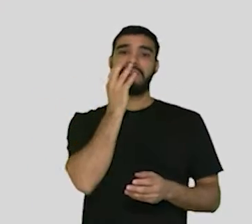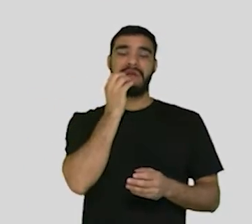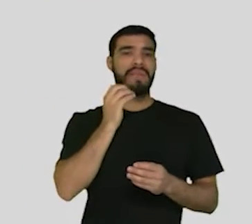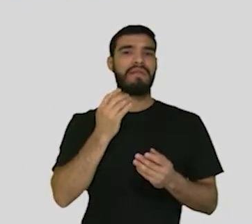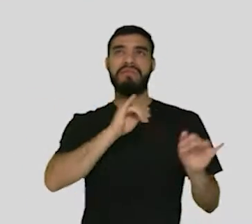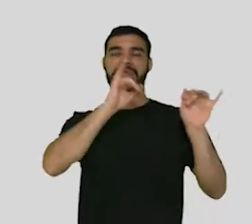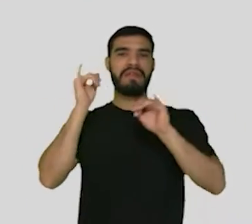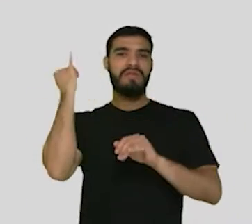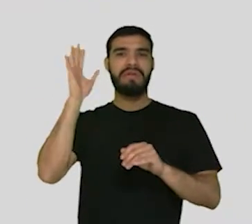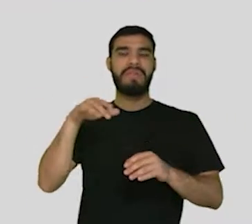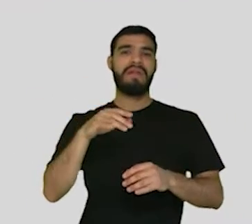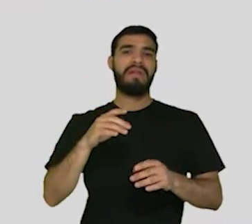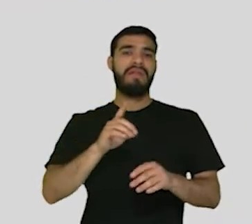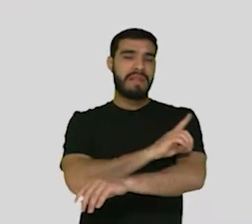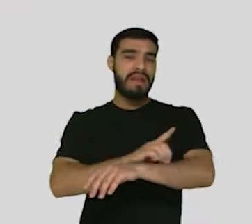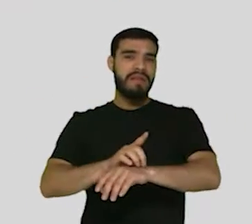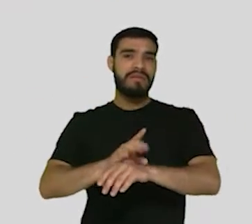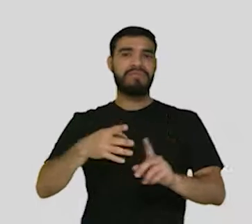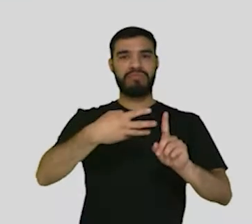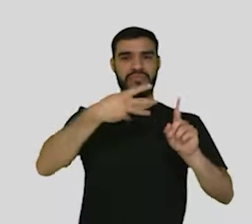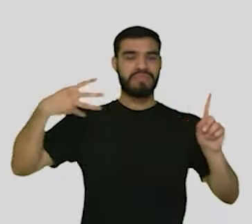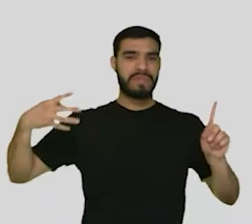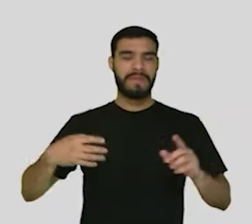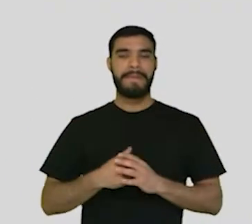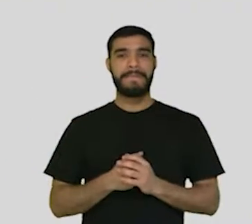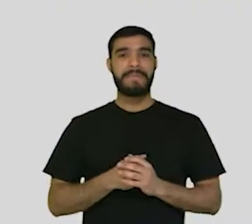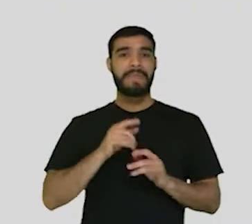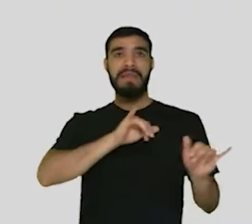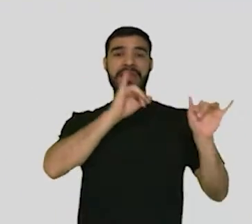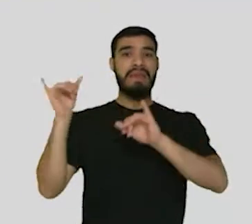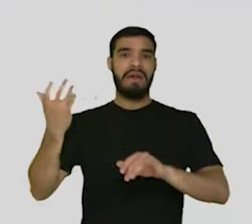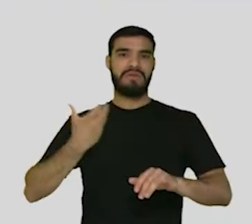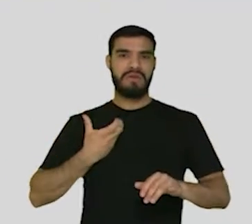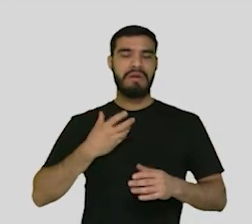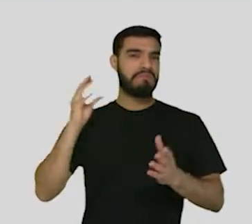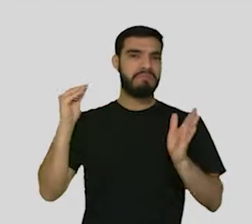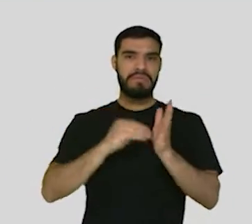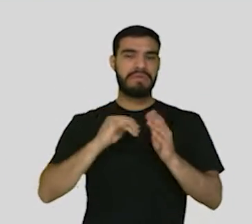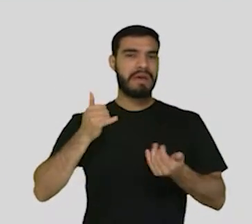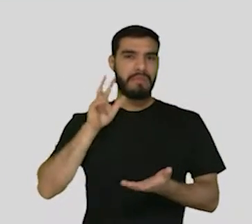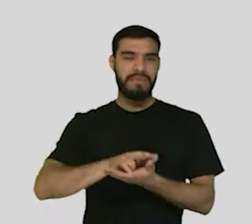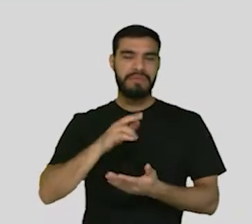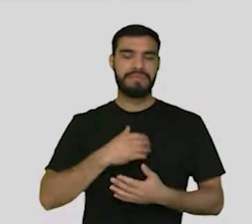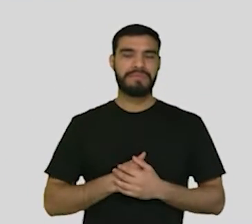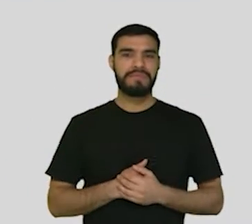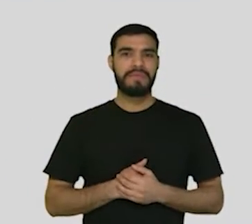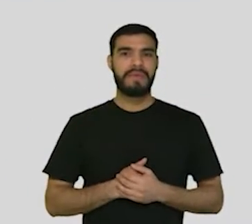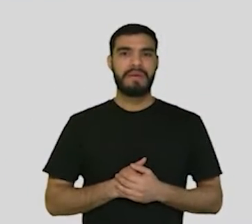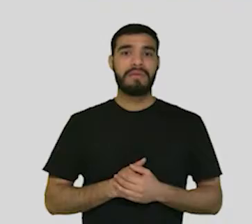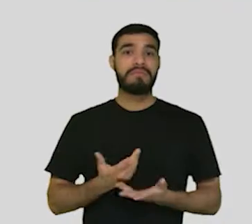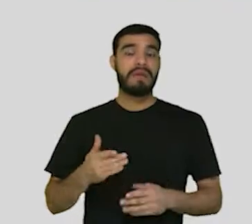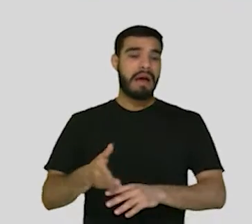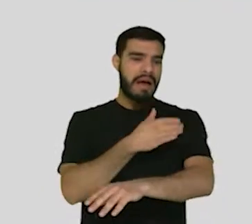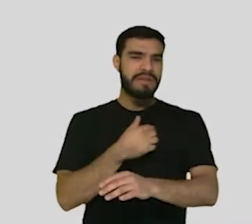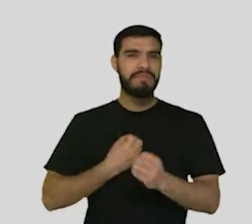oñepunuramo, roguero sapuca y janua, se mandó a caso el Chano, ja, está ambue caso, pero y me va bointe.